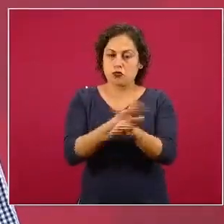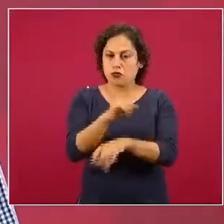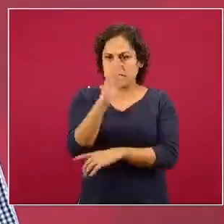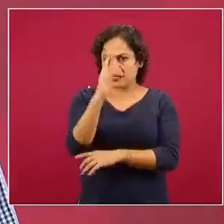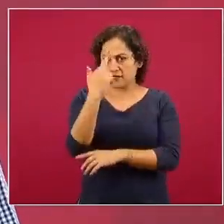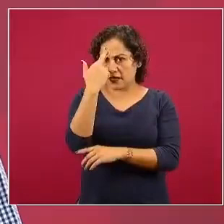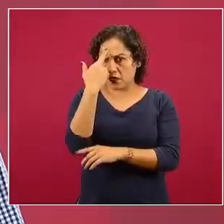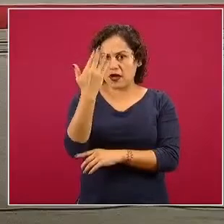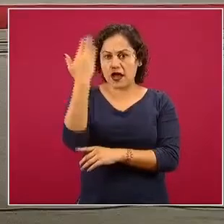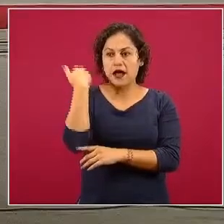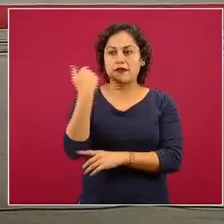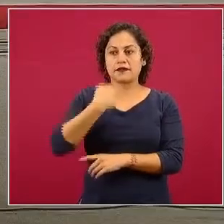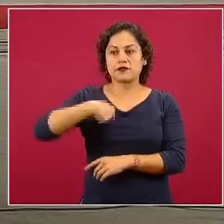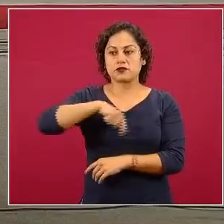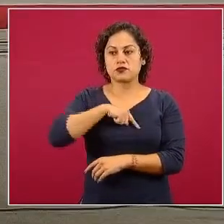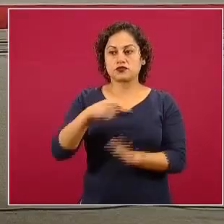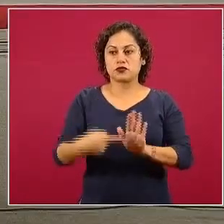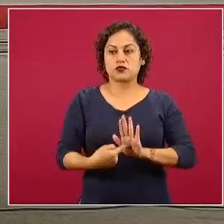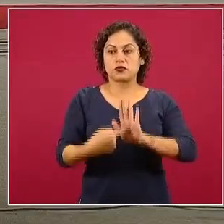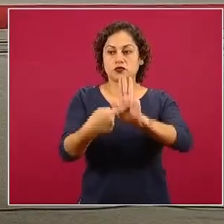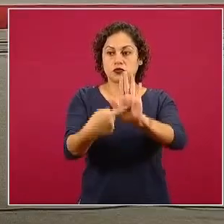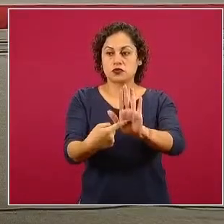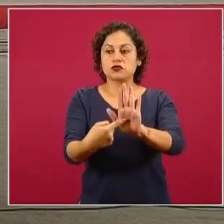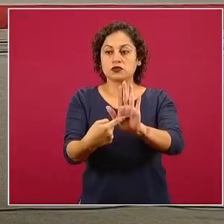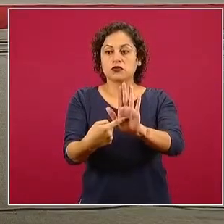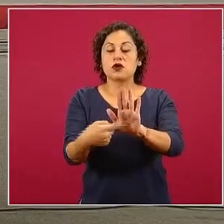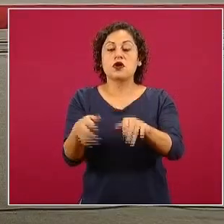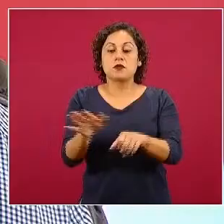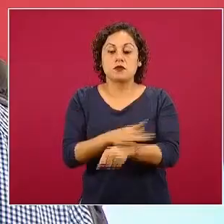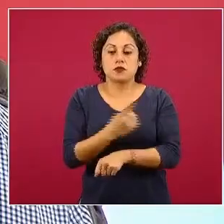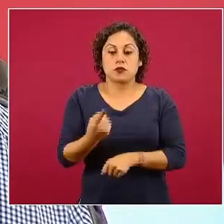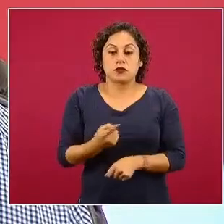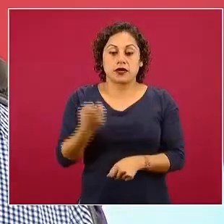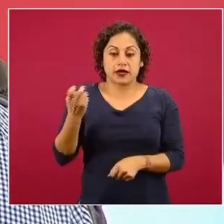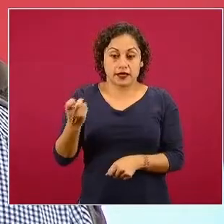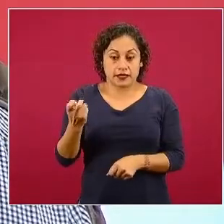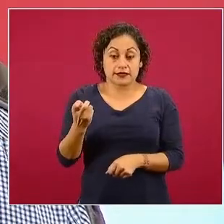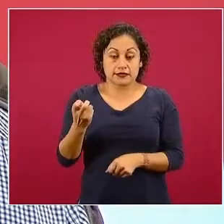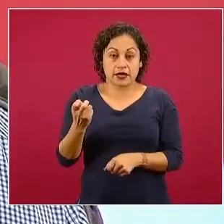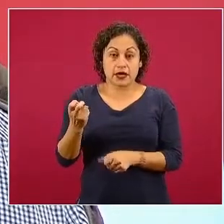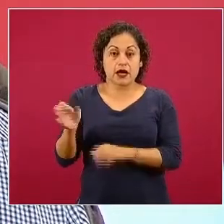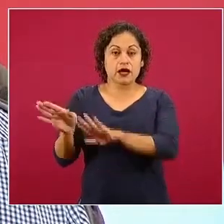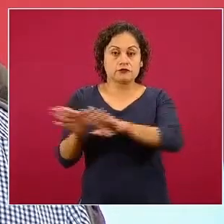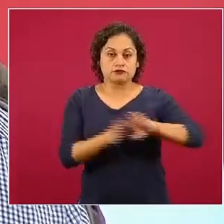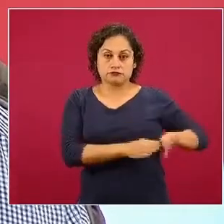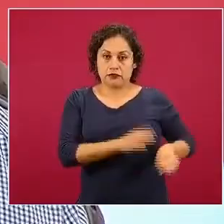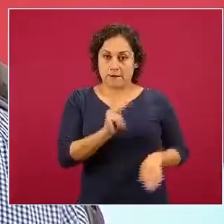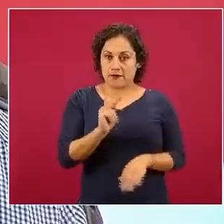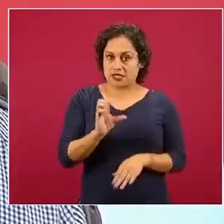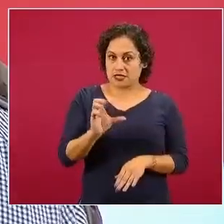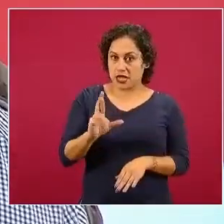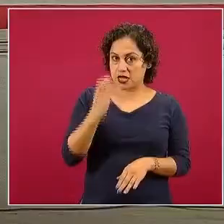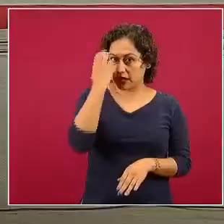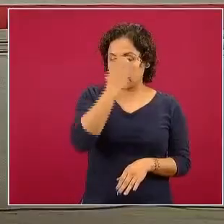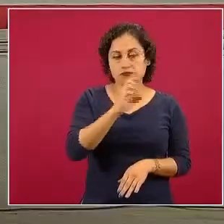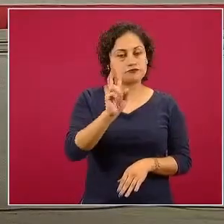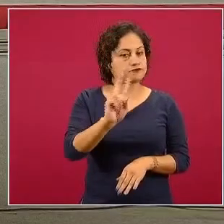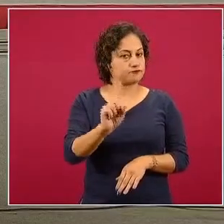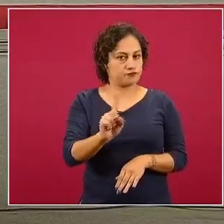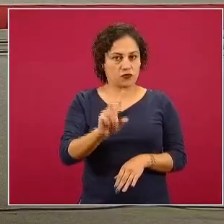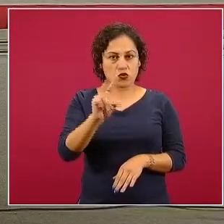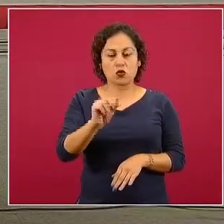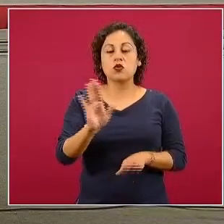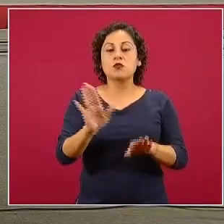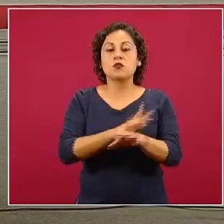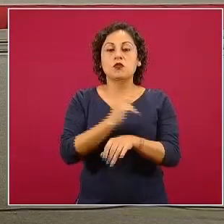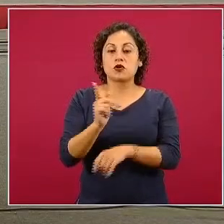en la presentación, no vienen a reemplazar completamente a la prueba PCR. Esto por un lado, de que la